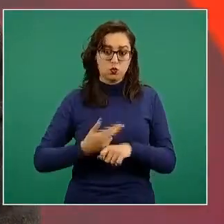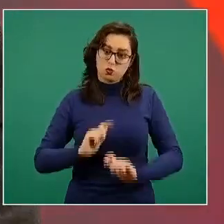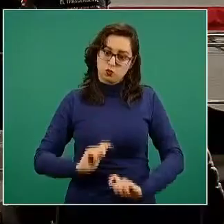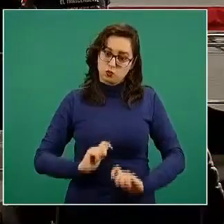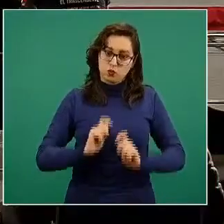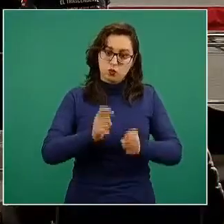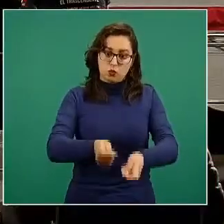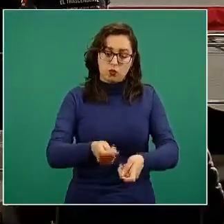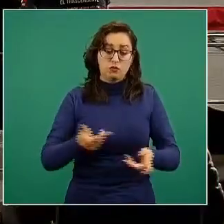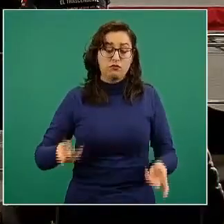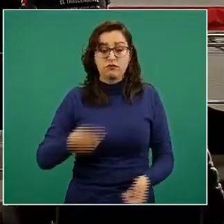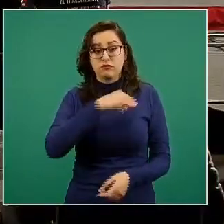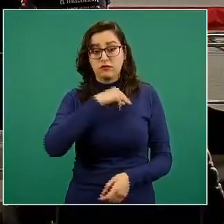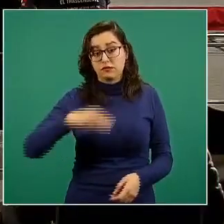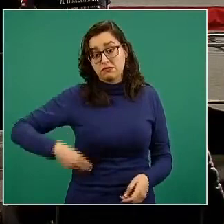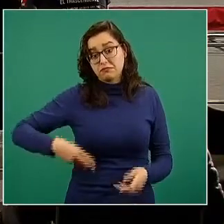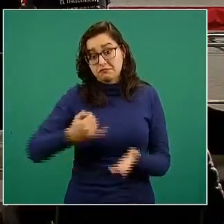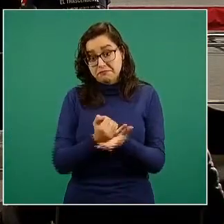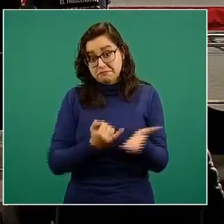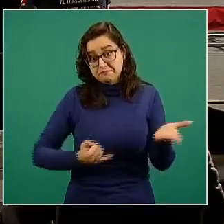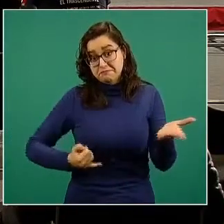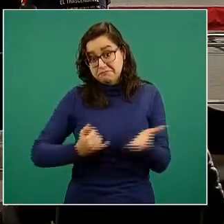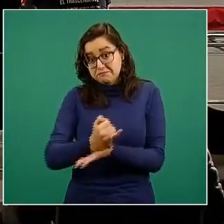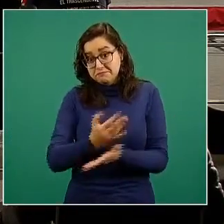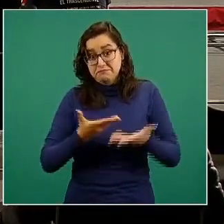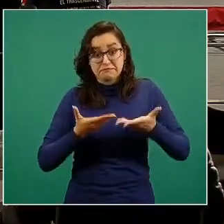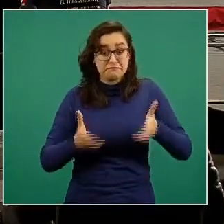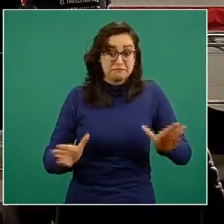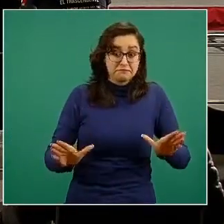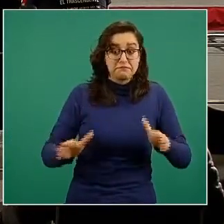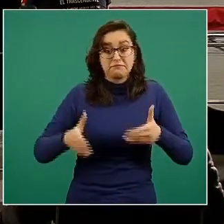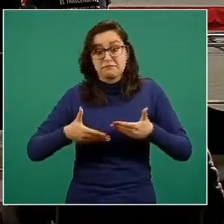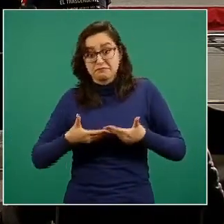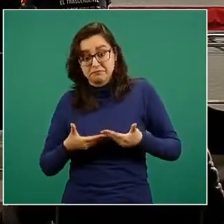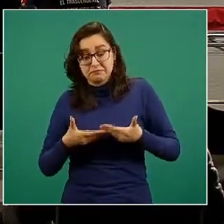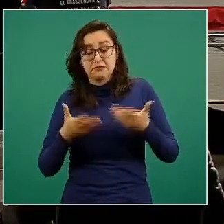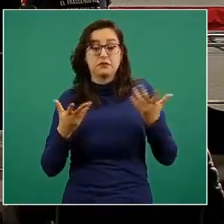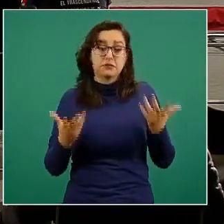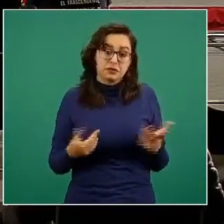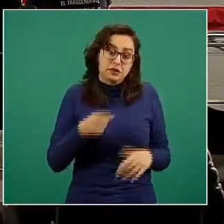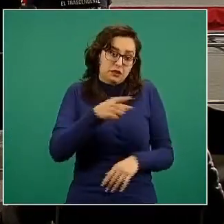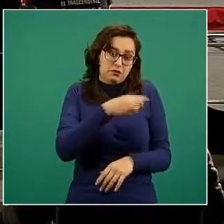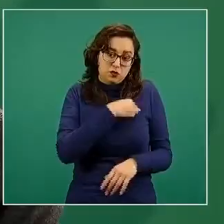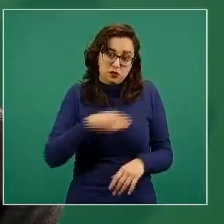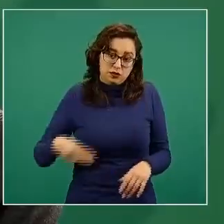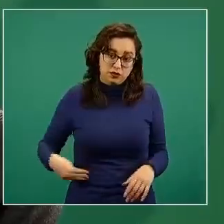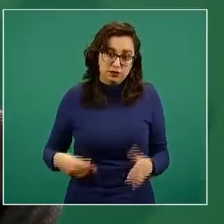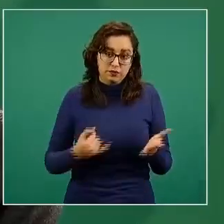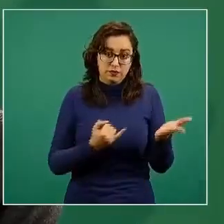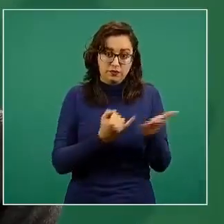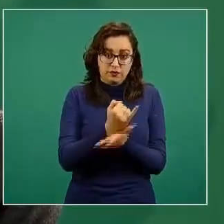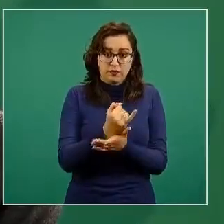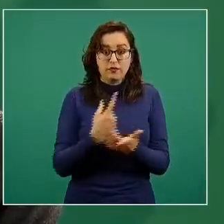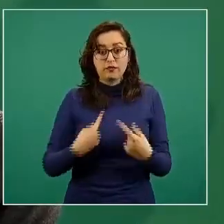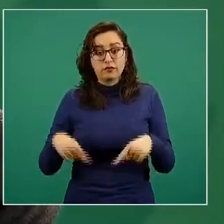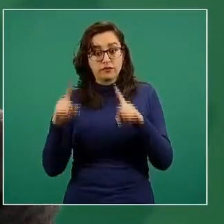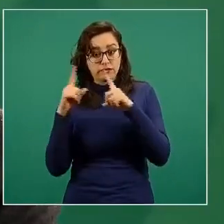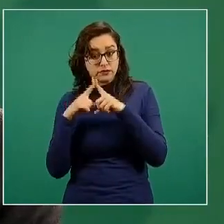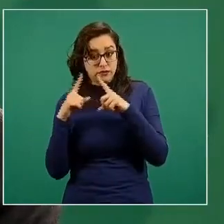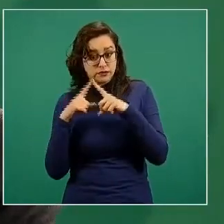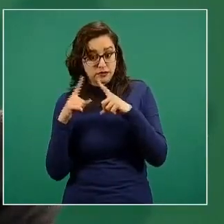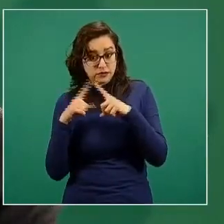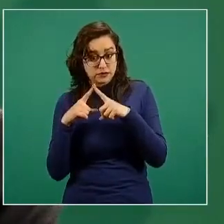municipios tienen que establecer disposiciones administrativas para que los parques permanezcan cerrados. Las iglesias, por su parte,